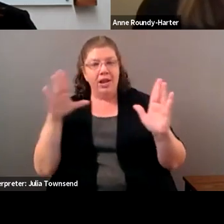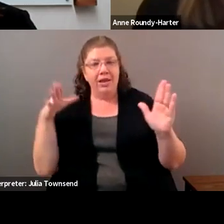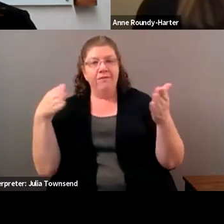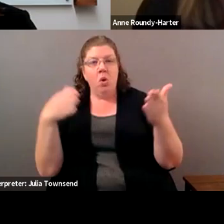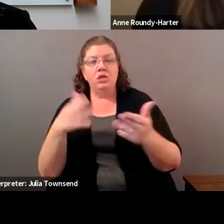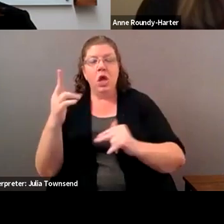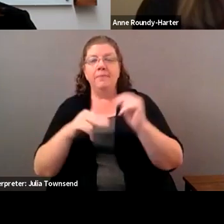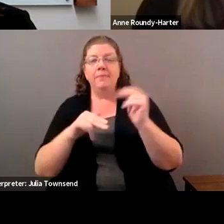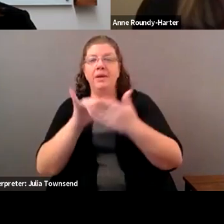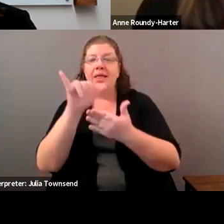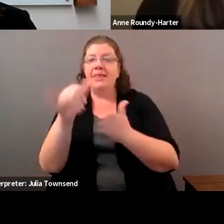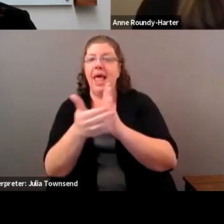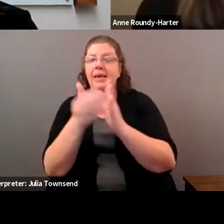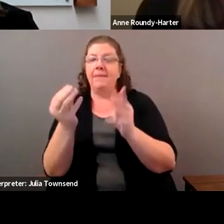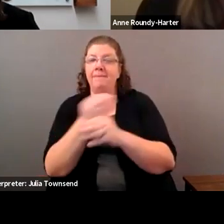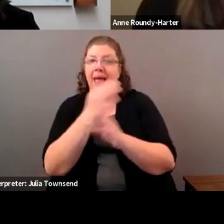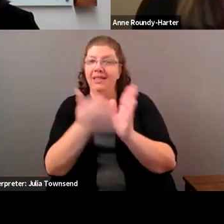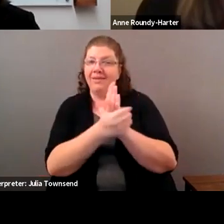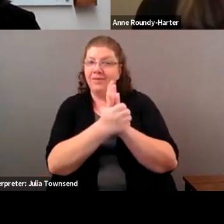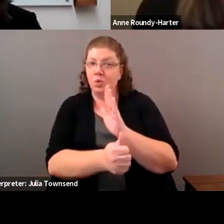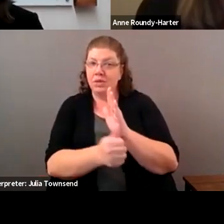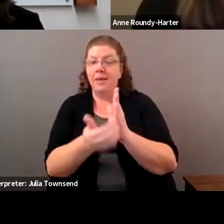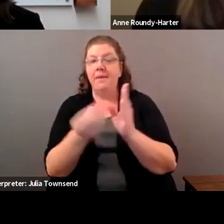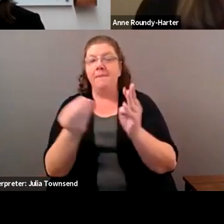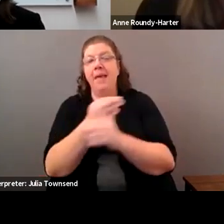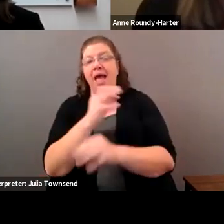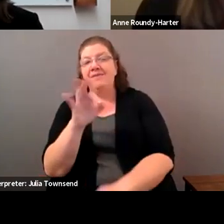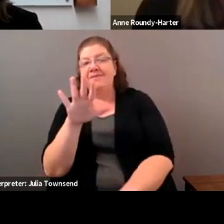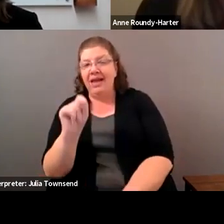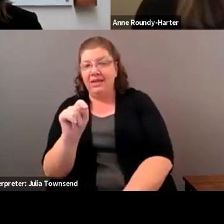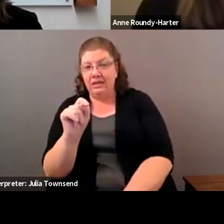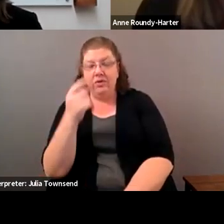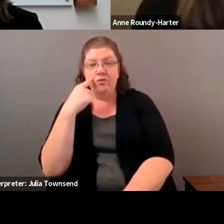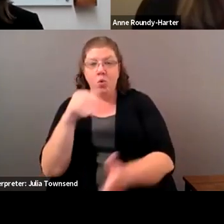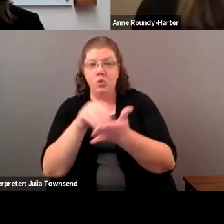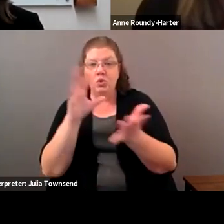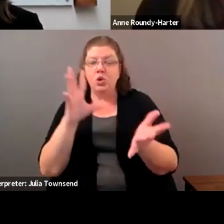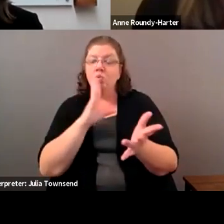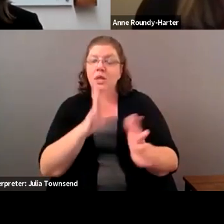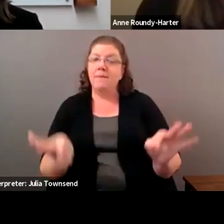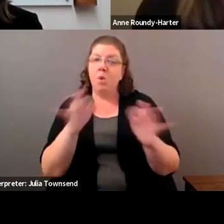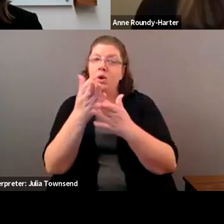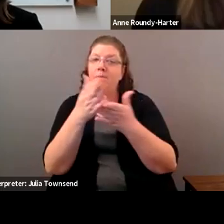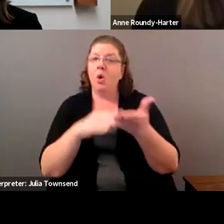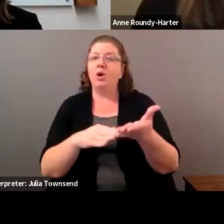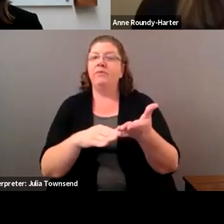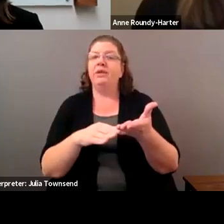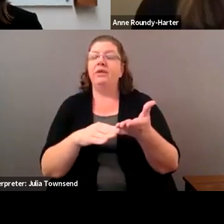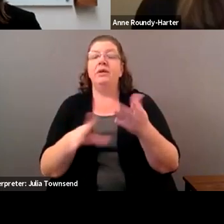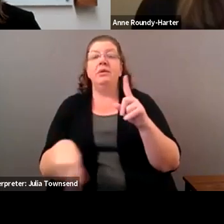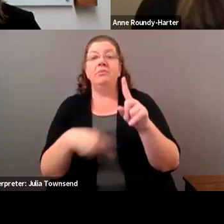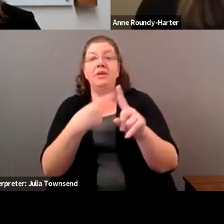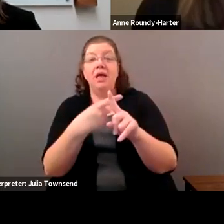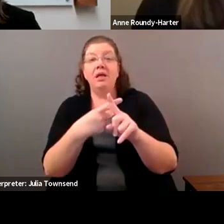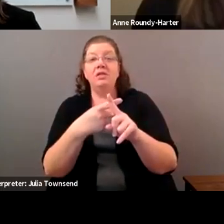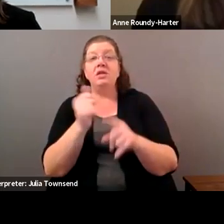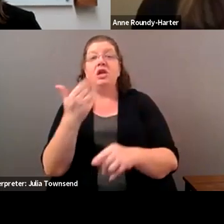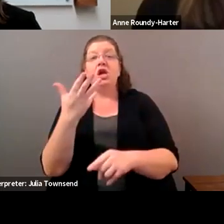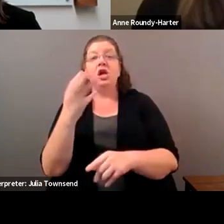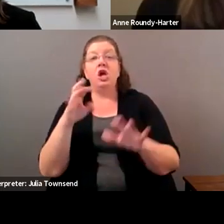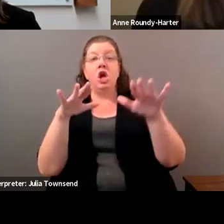estamos centrando en construir esta fluidez matemática los hechos matemáticos para los estudiantes como una parte intrínseca de esto adicionalmente como